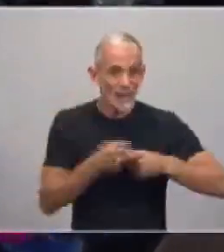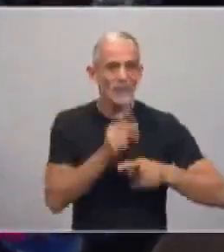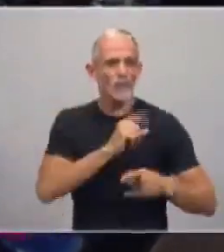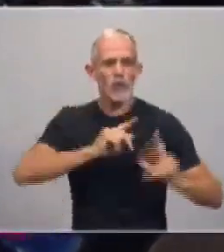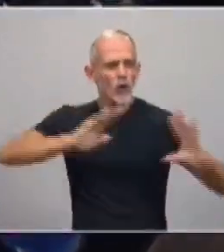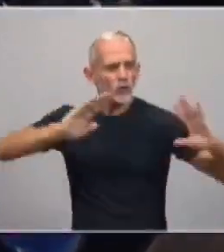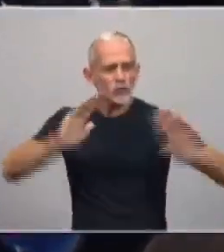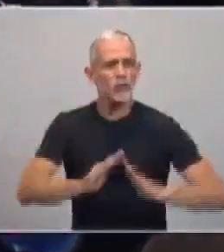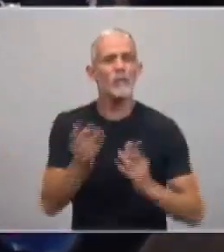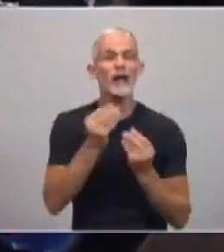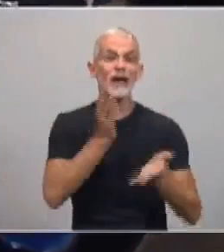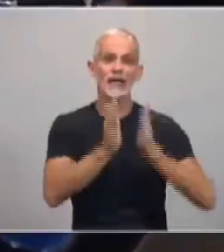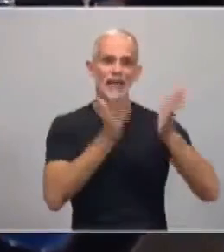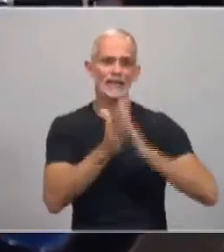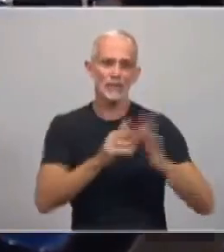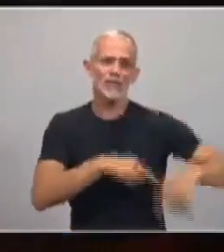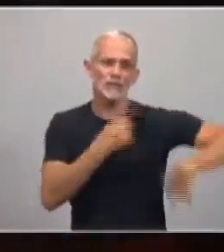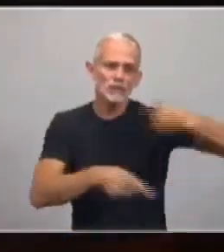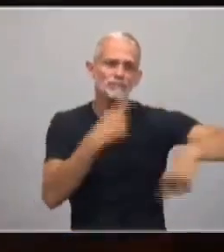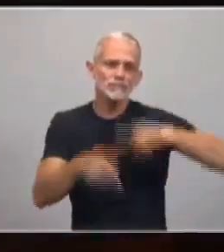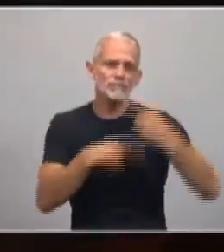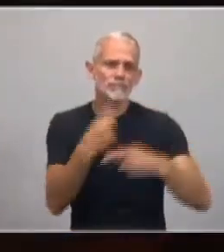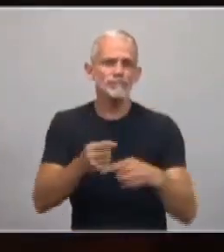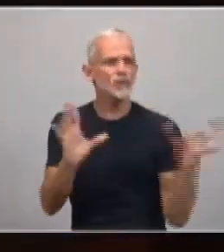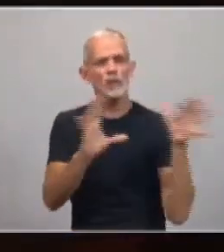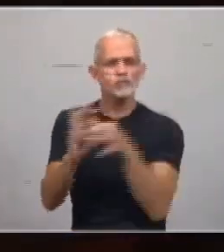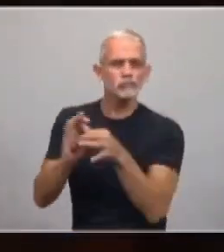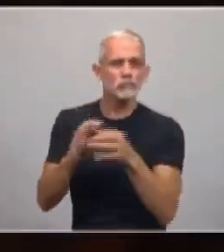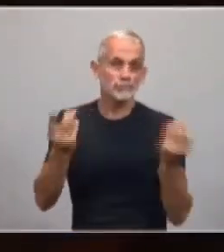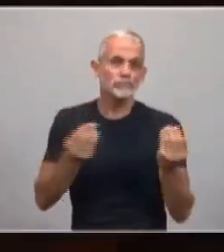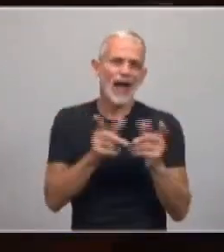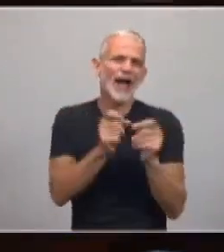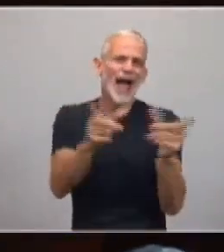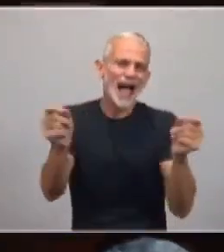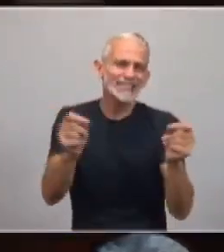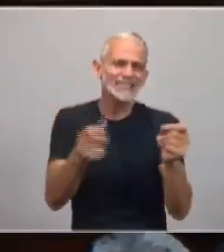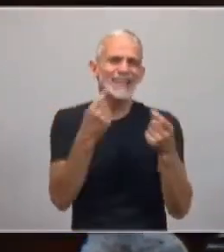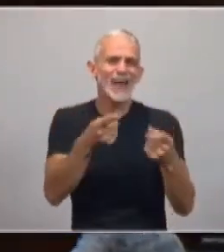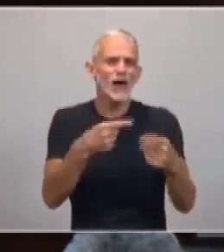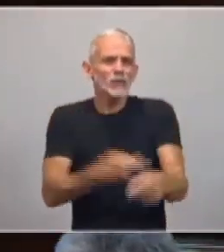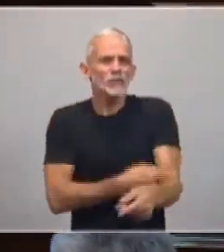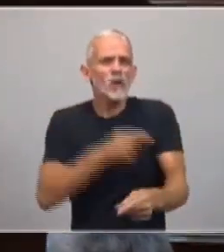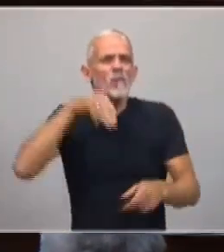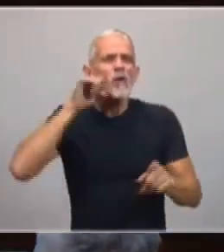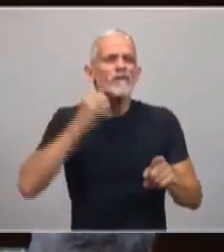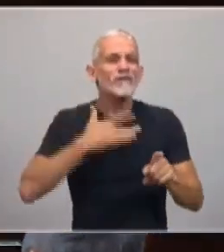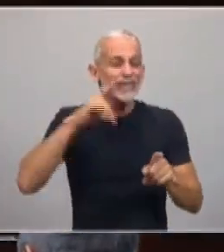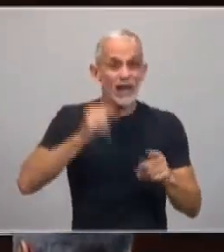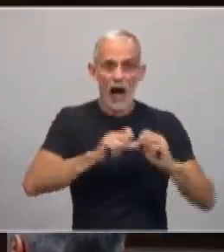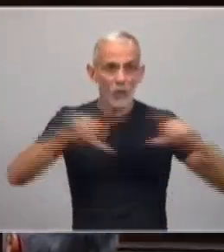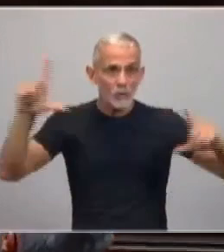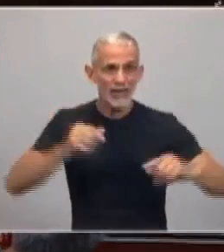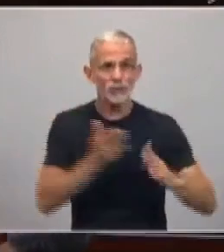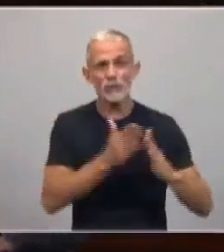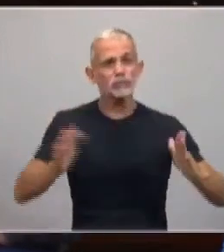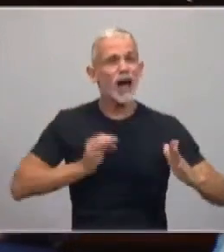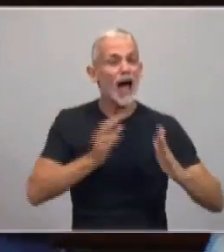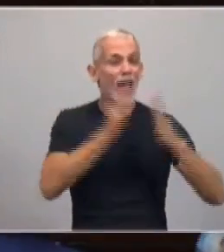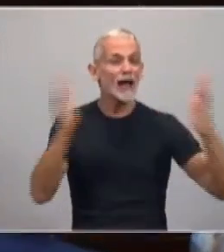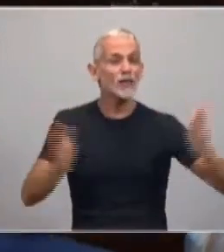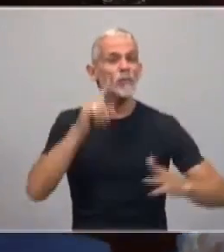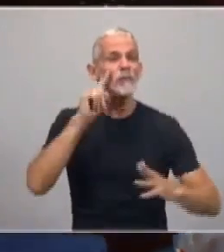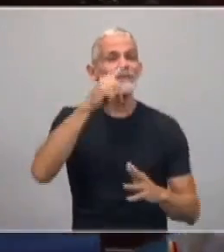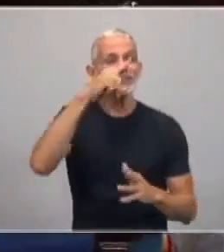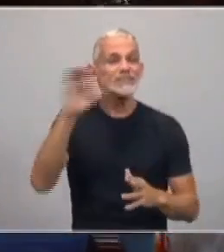especialmente utilizados en tratamientos crónicos asociados a distintos tipos de cáncer, tuvo un aumento anual del